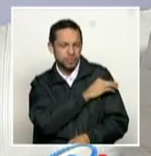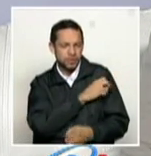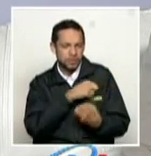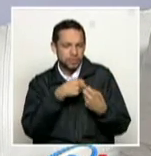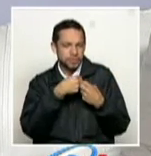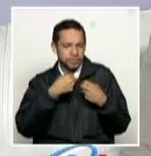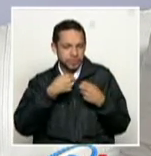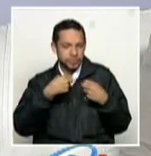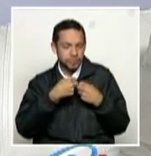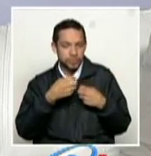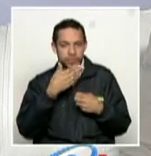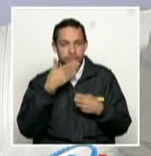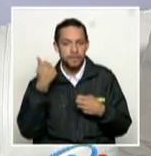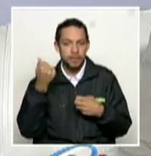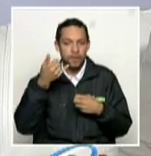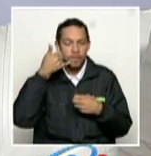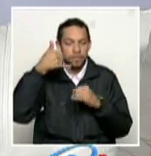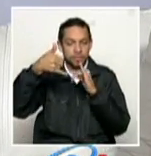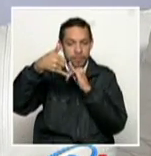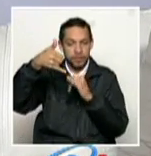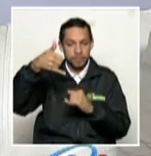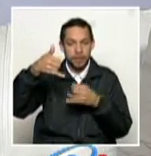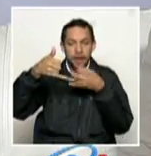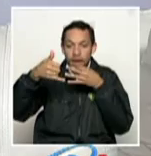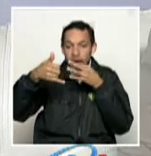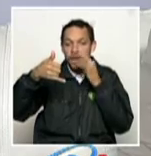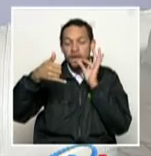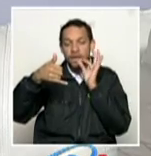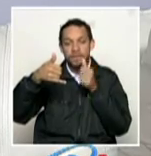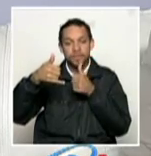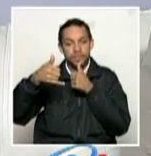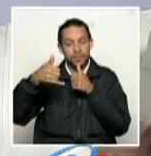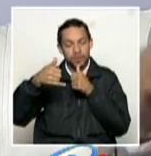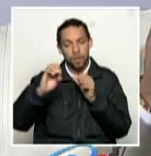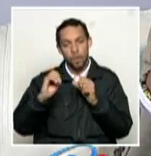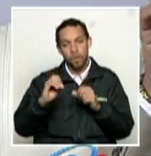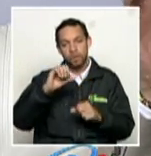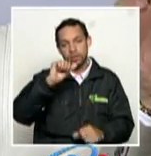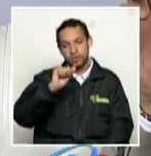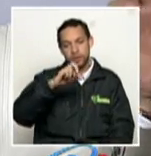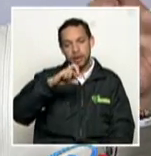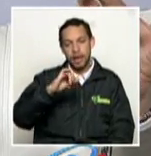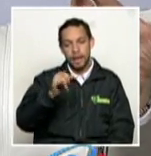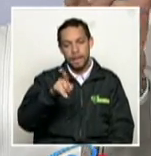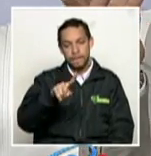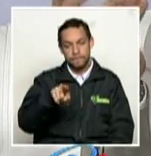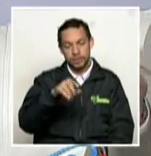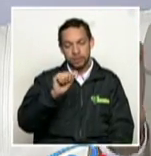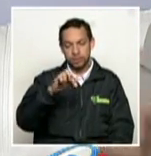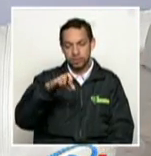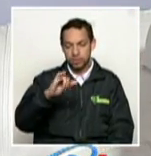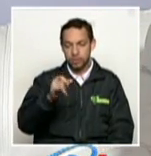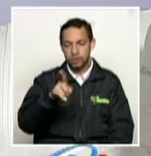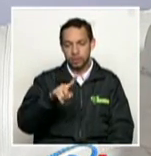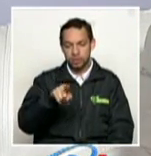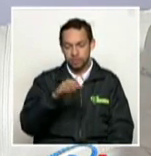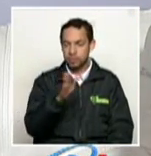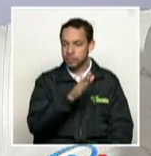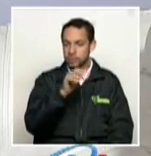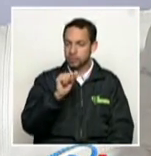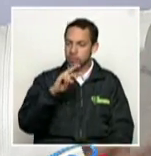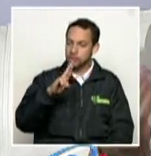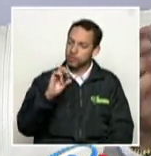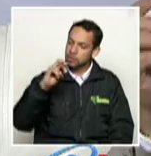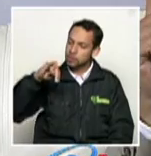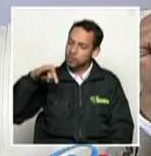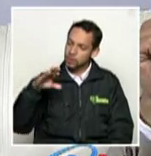se hagan los enemas de café. Los que puedan tomar el lápiz árnica y cloruro, el lápiz, recuerde que es lápiz melífico, que es de las